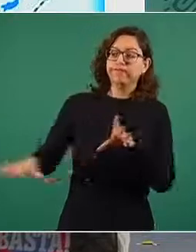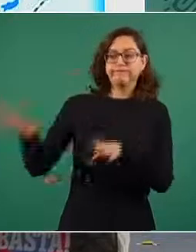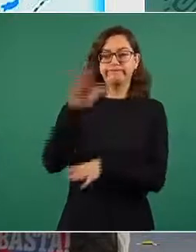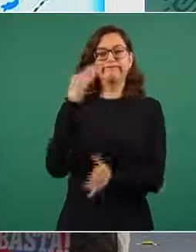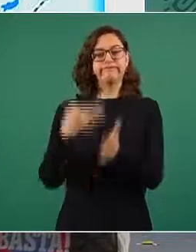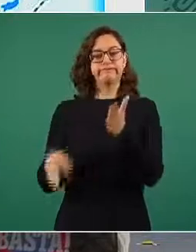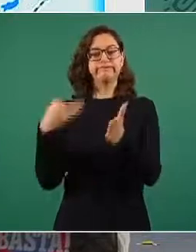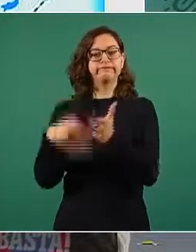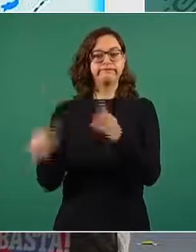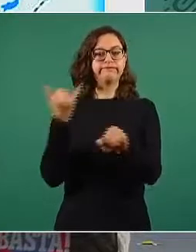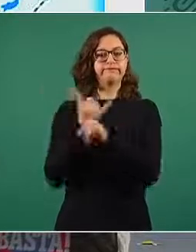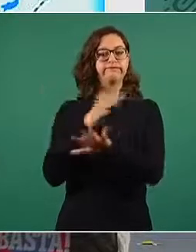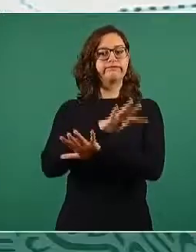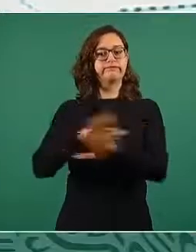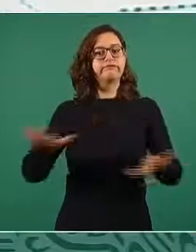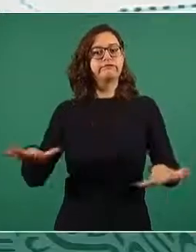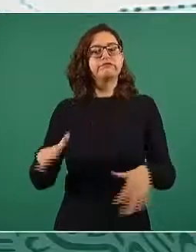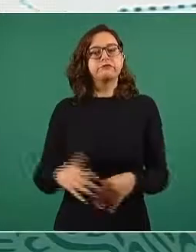los antecedentes,